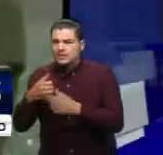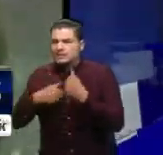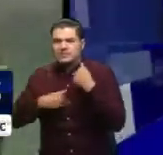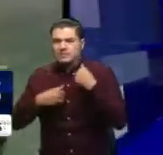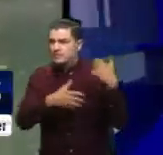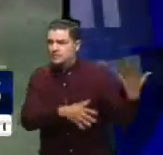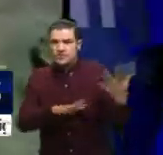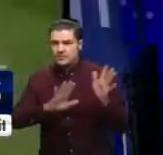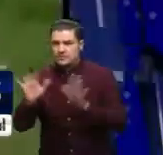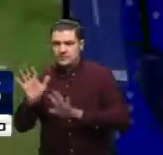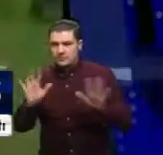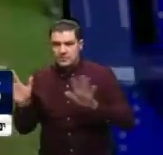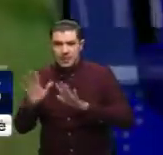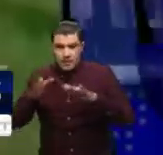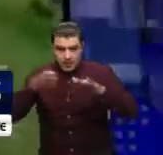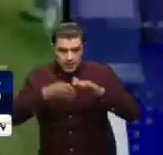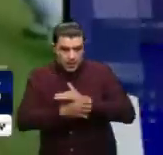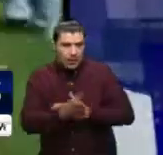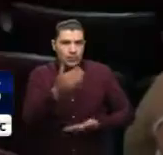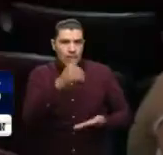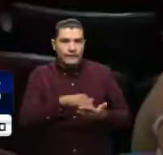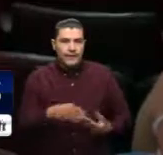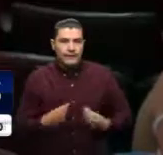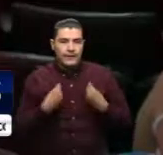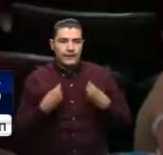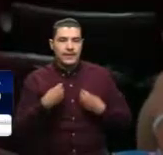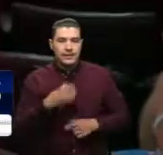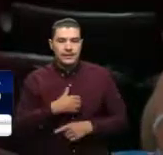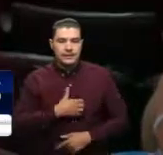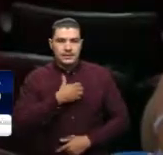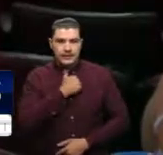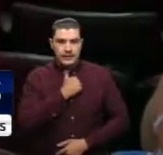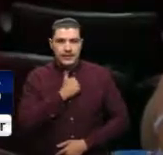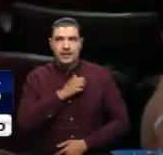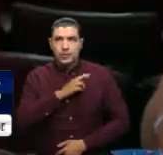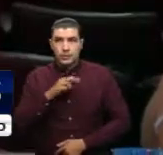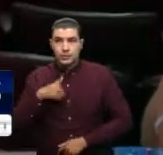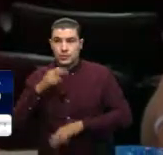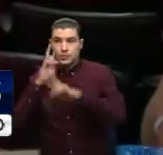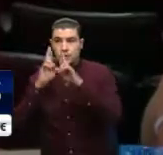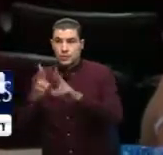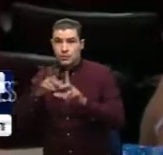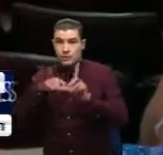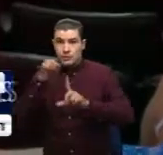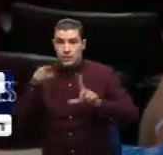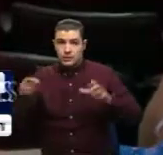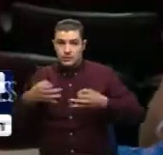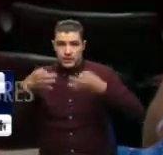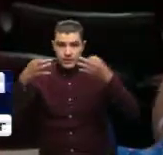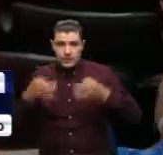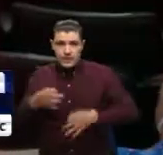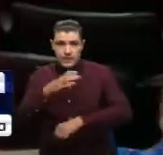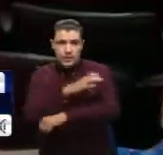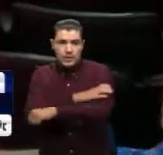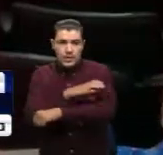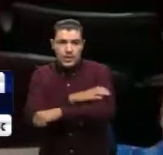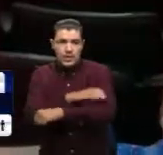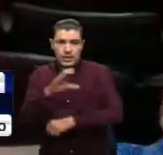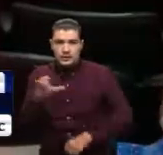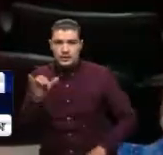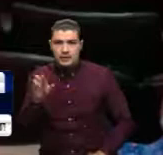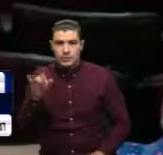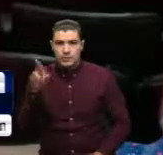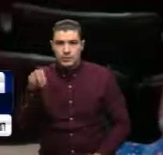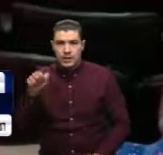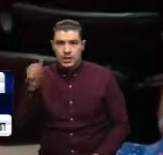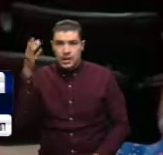civil luego de pertenecer a grupos ilegales si para resaltar por ejemplo tenemos unas cifras oficiales del comités y pruna donde pasamos de